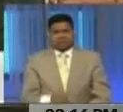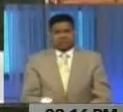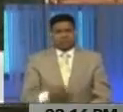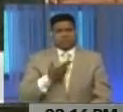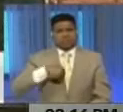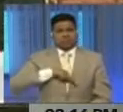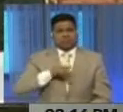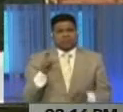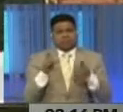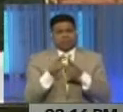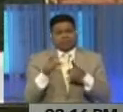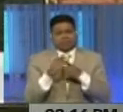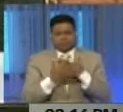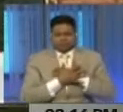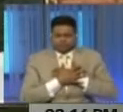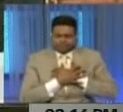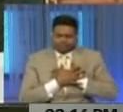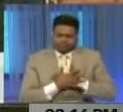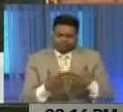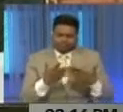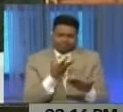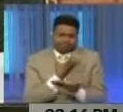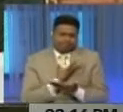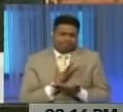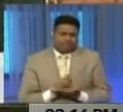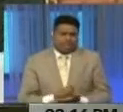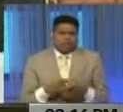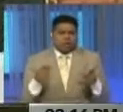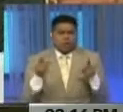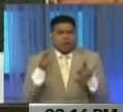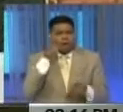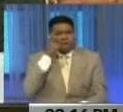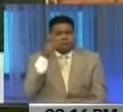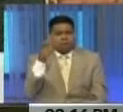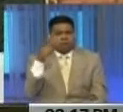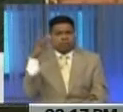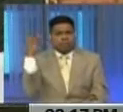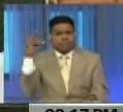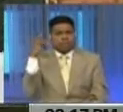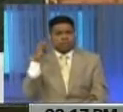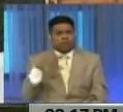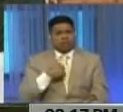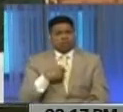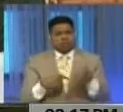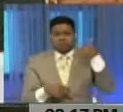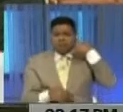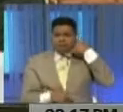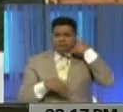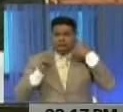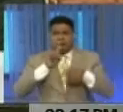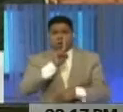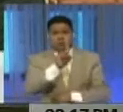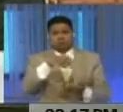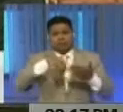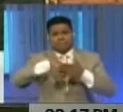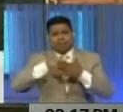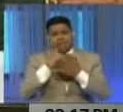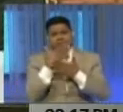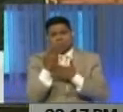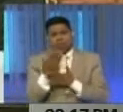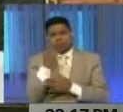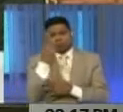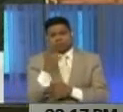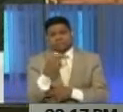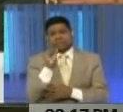palabras de condolencia al pueblo de Bolivia, a nuestro hermano Evo Morales. Yo hablé a 1 de la madrugada, cuando se confirmó